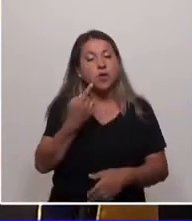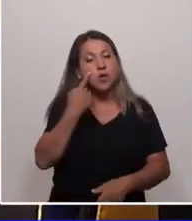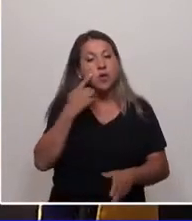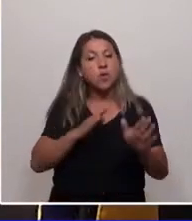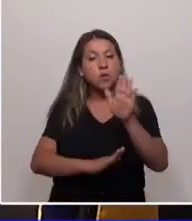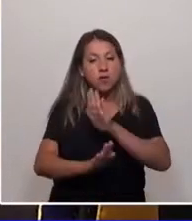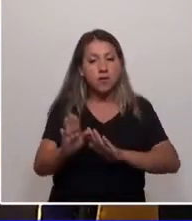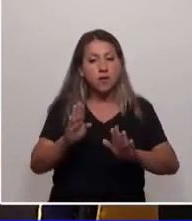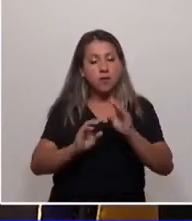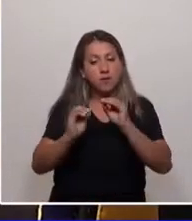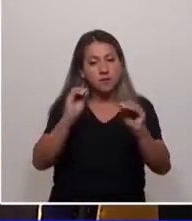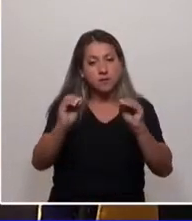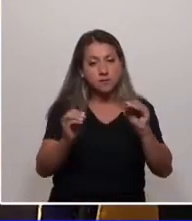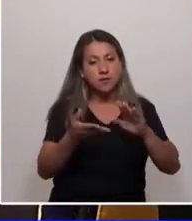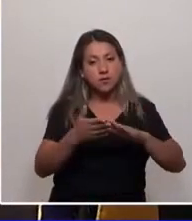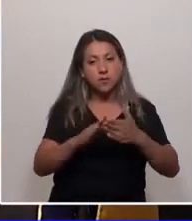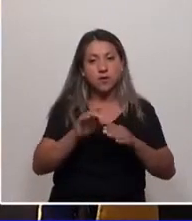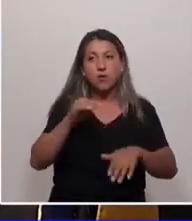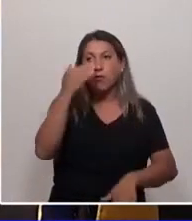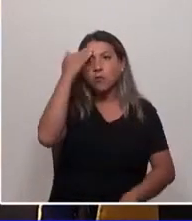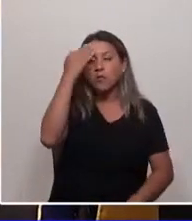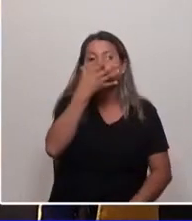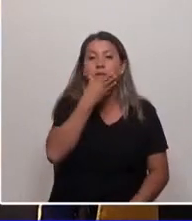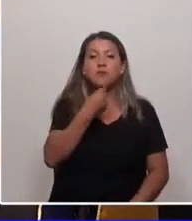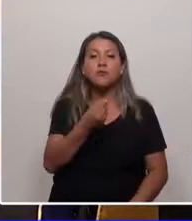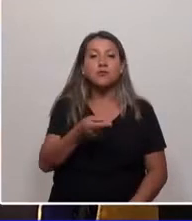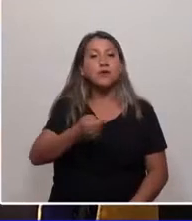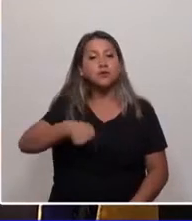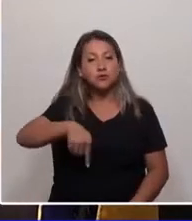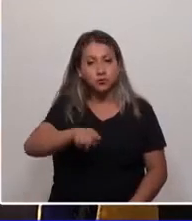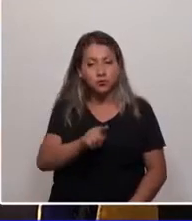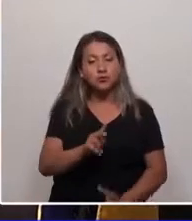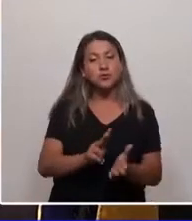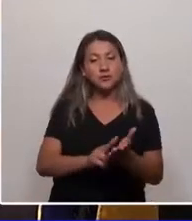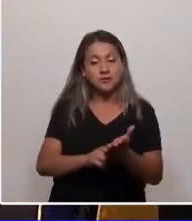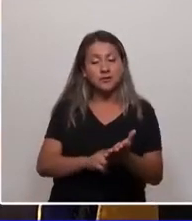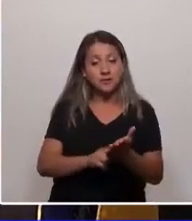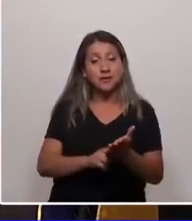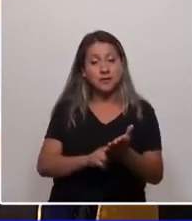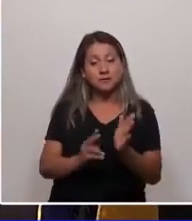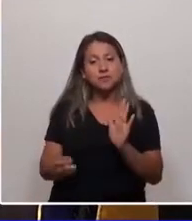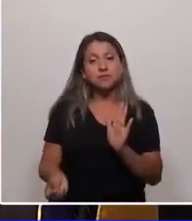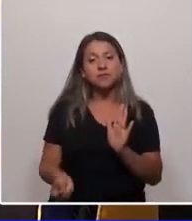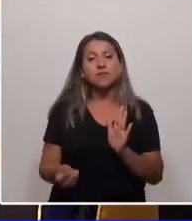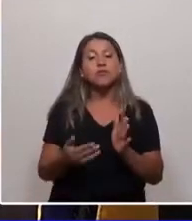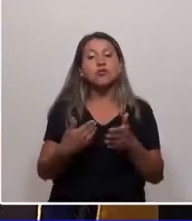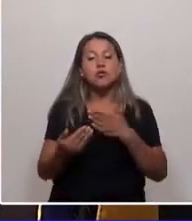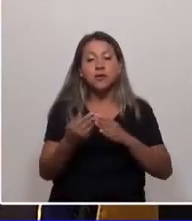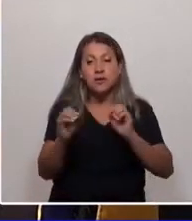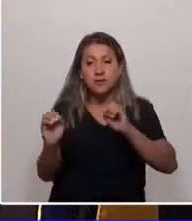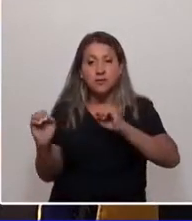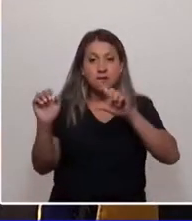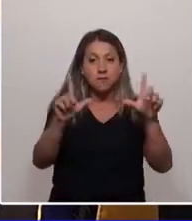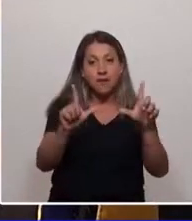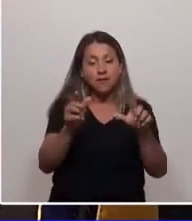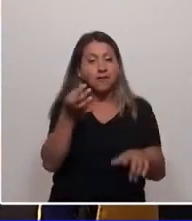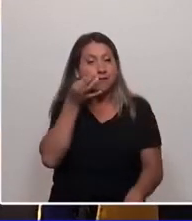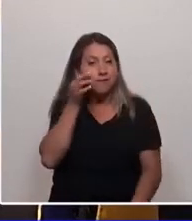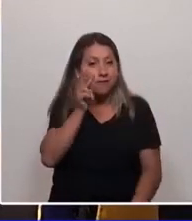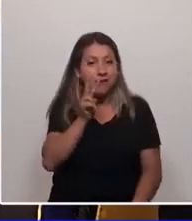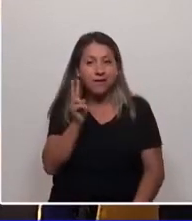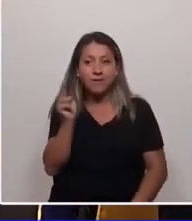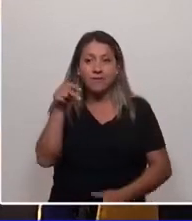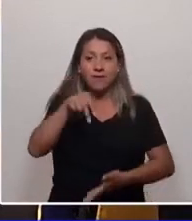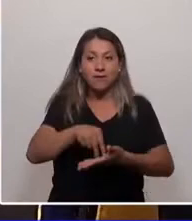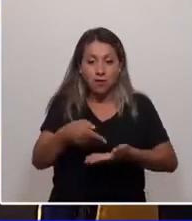principios generales del Sistema Nacional de Justicia. Luego de 5 horas de debate, en el que 100 constituyentes intervinieron por un máximo